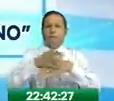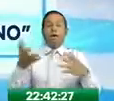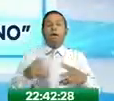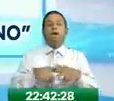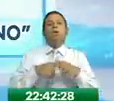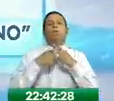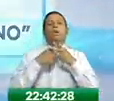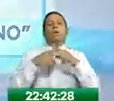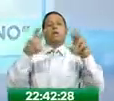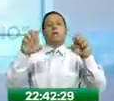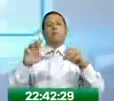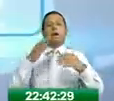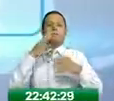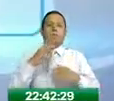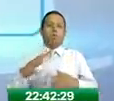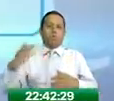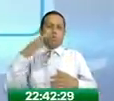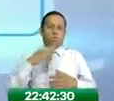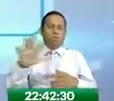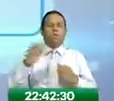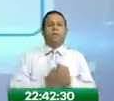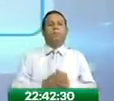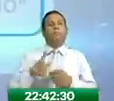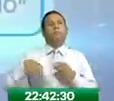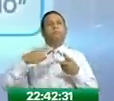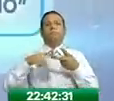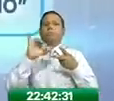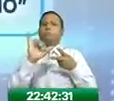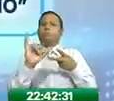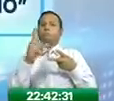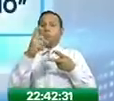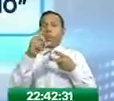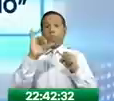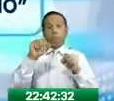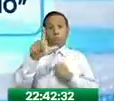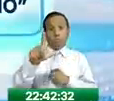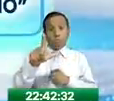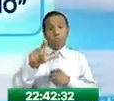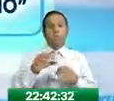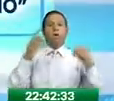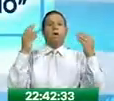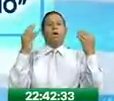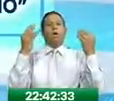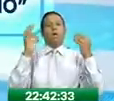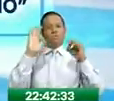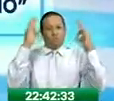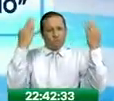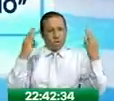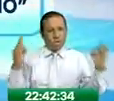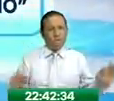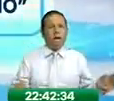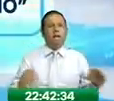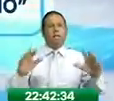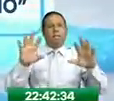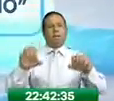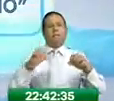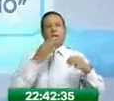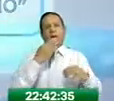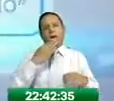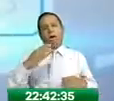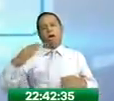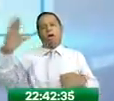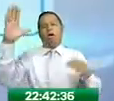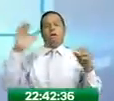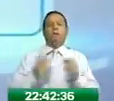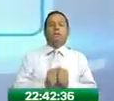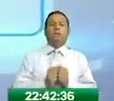musical. El sábado 11 de julio a las 17 horas se llevará a cabo el Festival Coros y Conciertos en homenaje a la Fundación. El